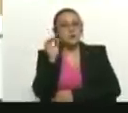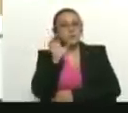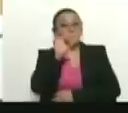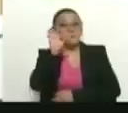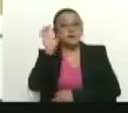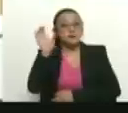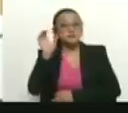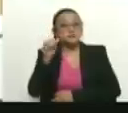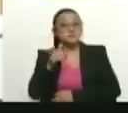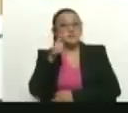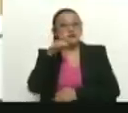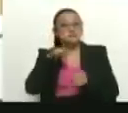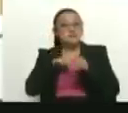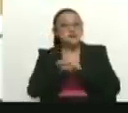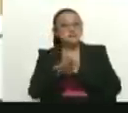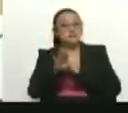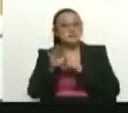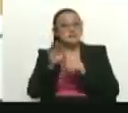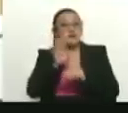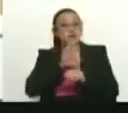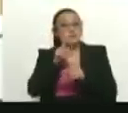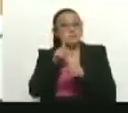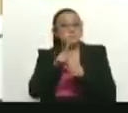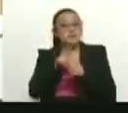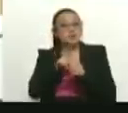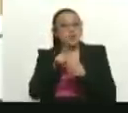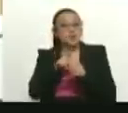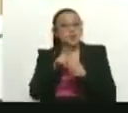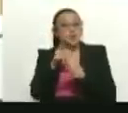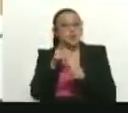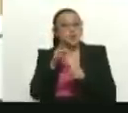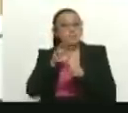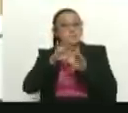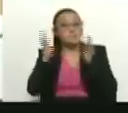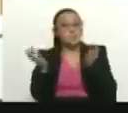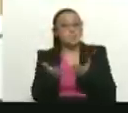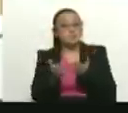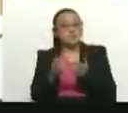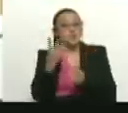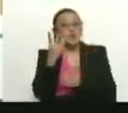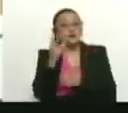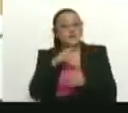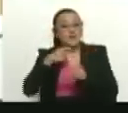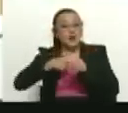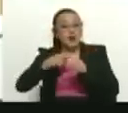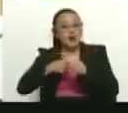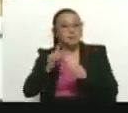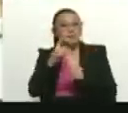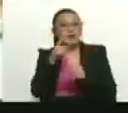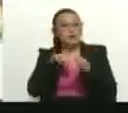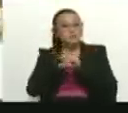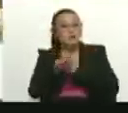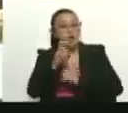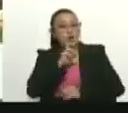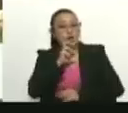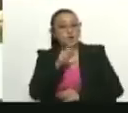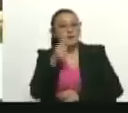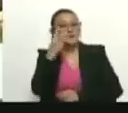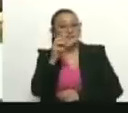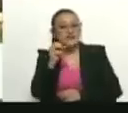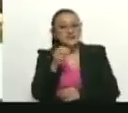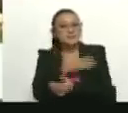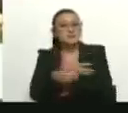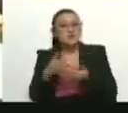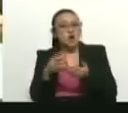con la máxima reserva de petróleo del mundo, con la cuarta reserva de gas, con la primera reserva de oro, con más de 30 millones de